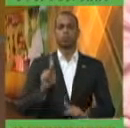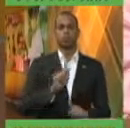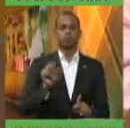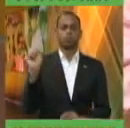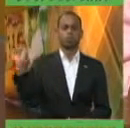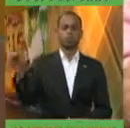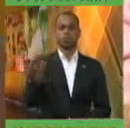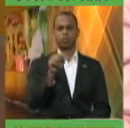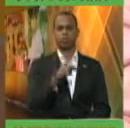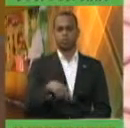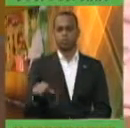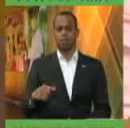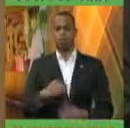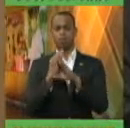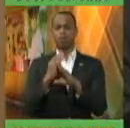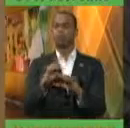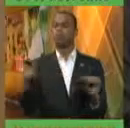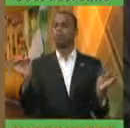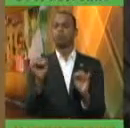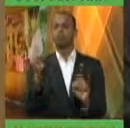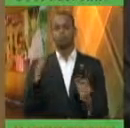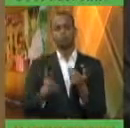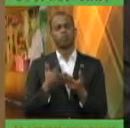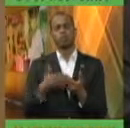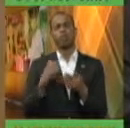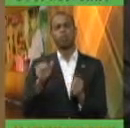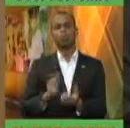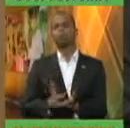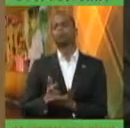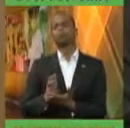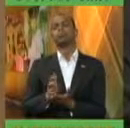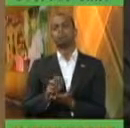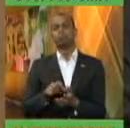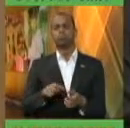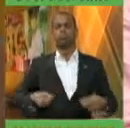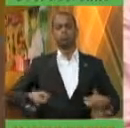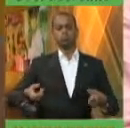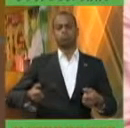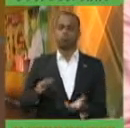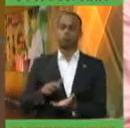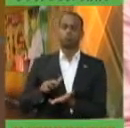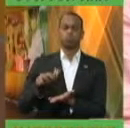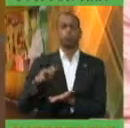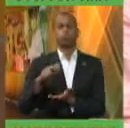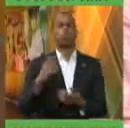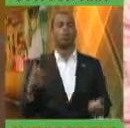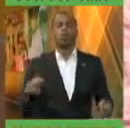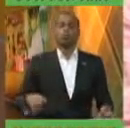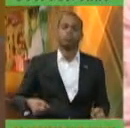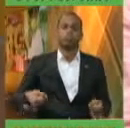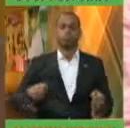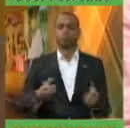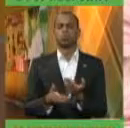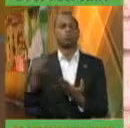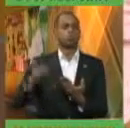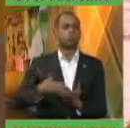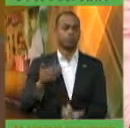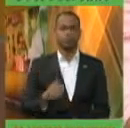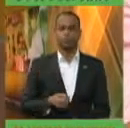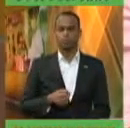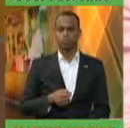ningún ninguna barrera para desplazarse a los lugares que necesita desplazarse muchos más proyectos como